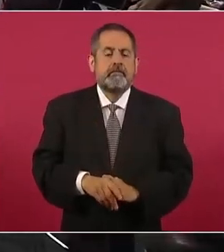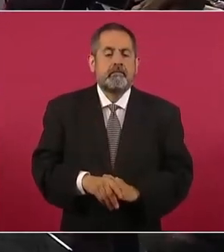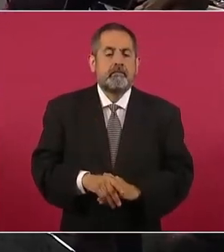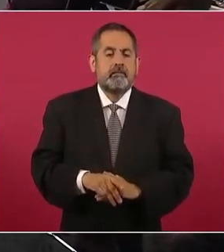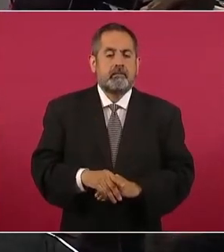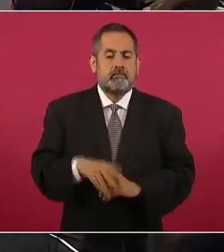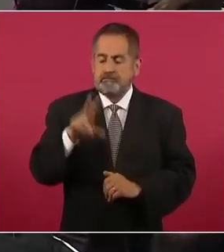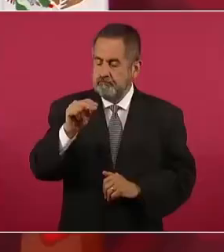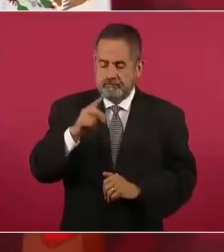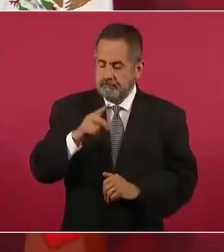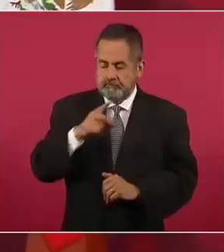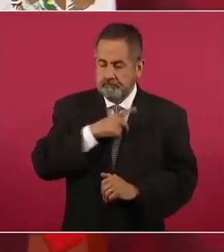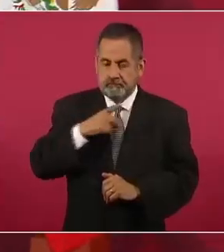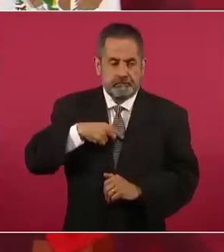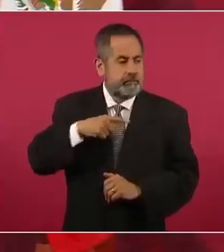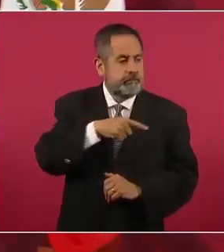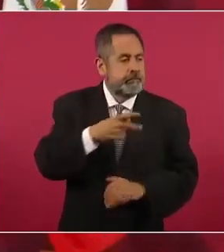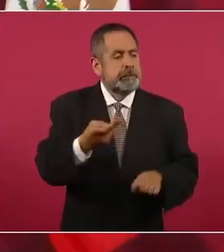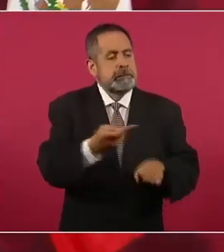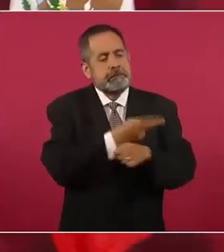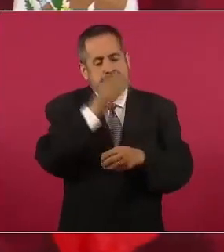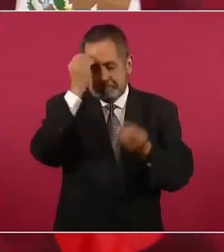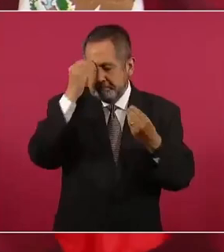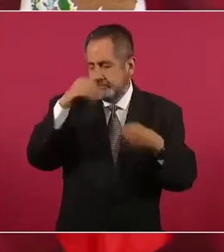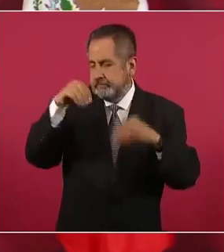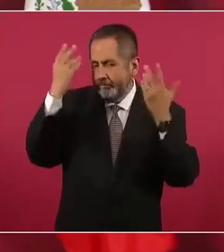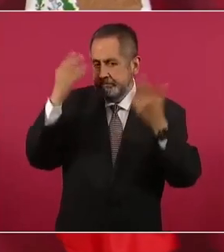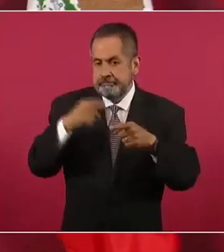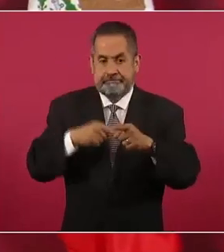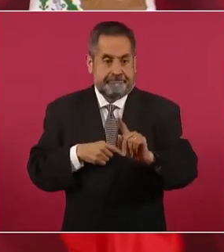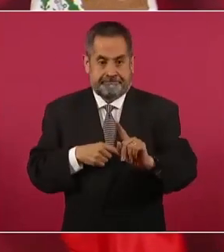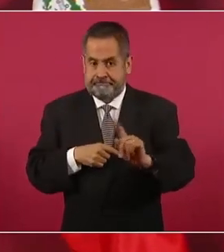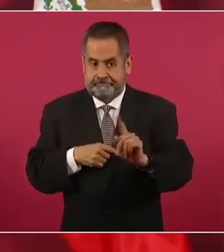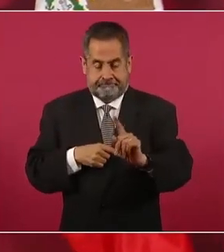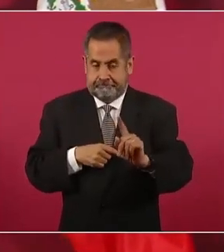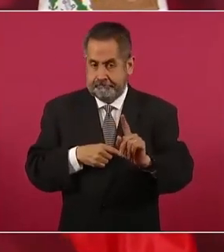Y nosotros no podemos olvidar